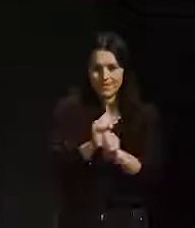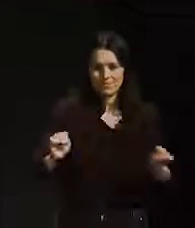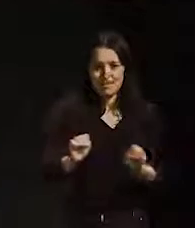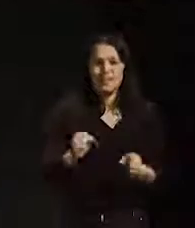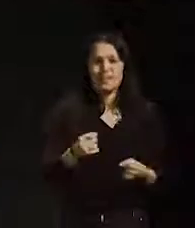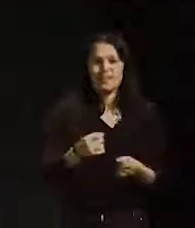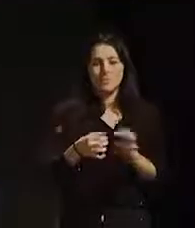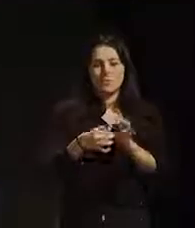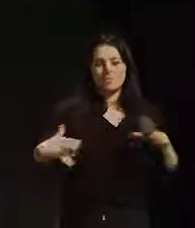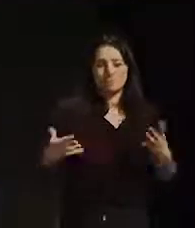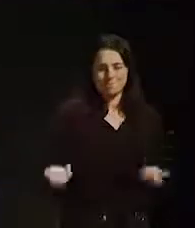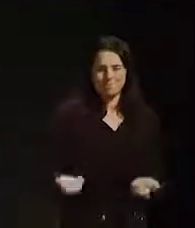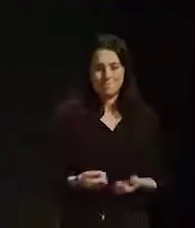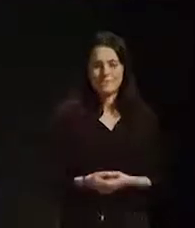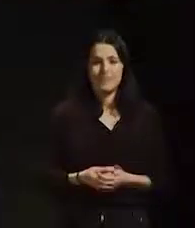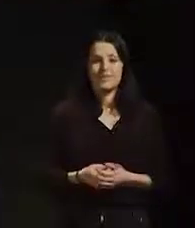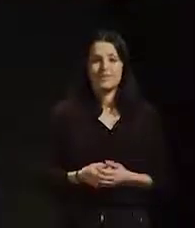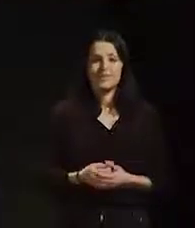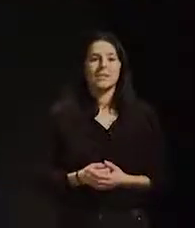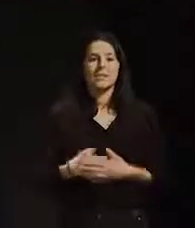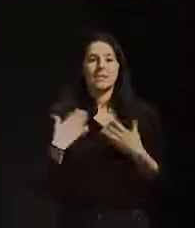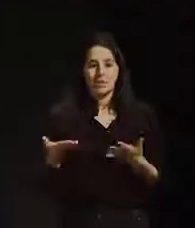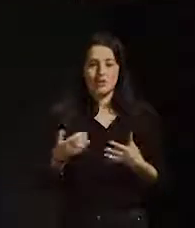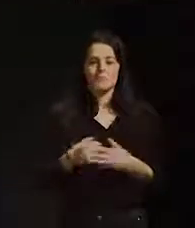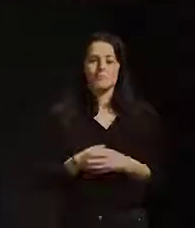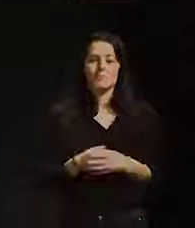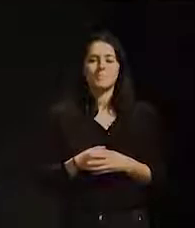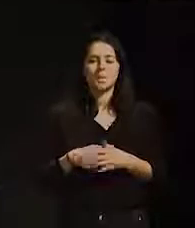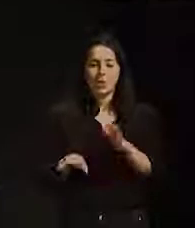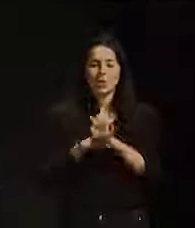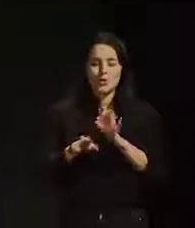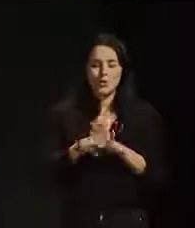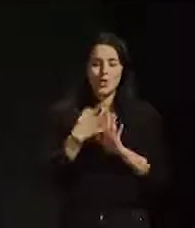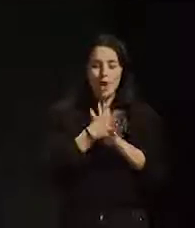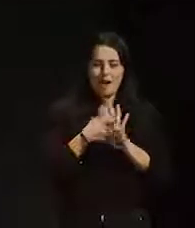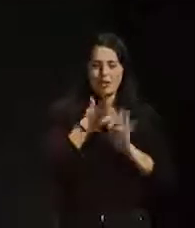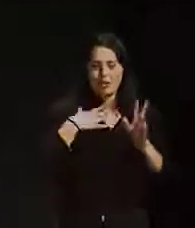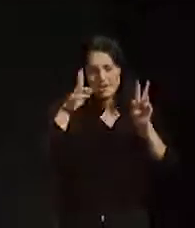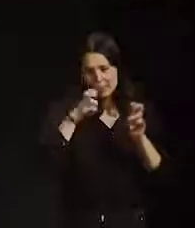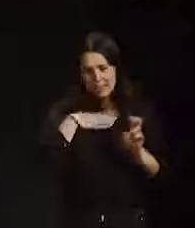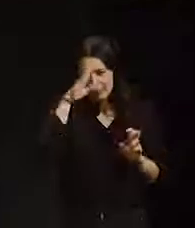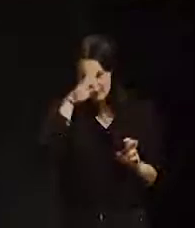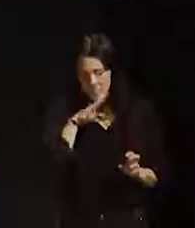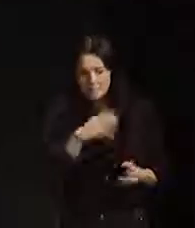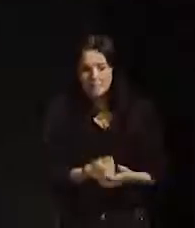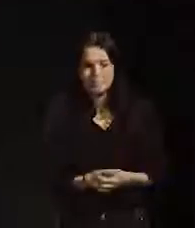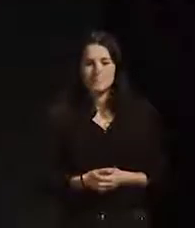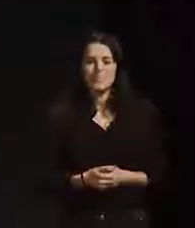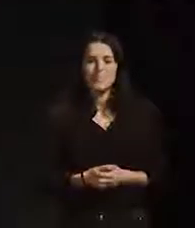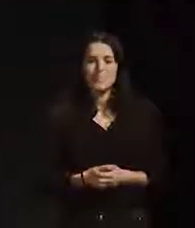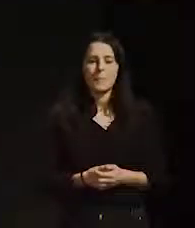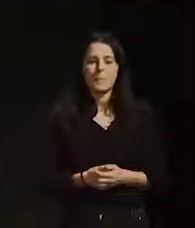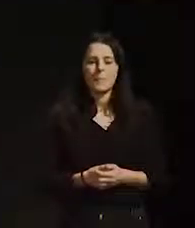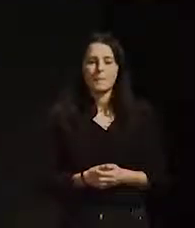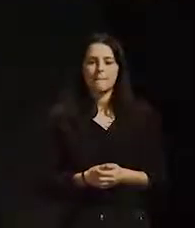digamos. Entonces, cada, volviendo a mi padre, cada muro de Berlín